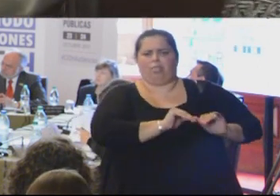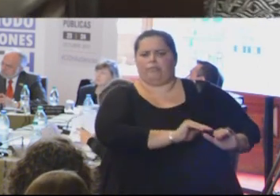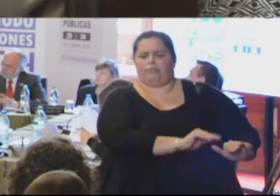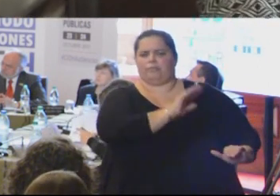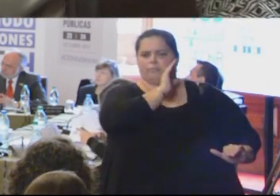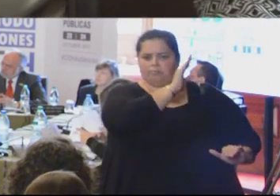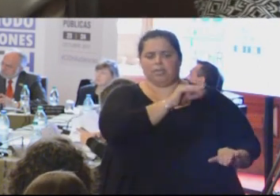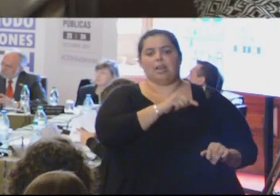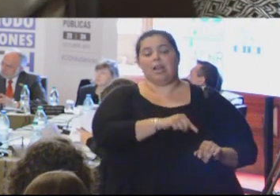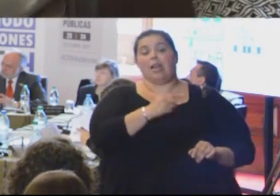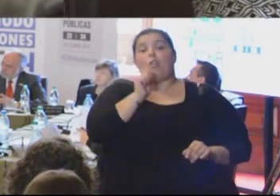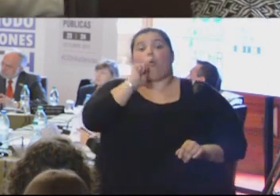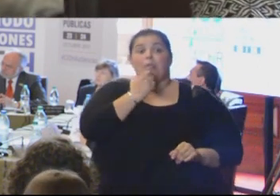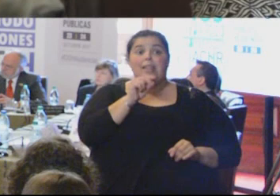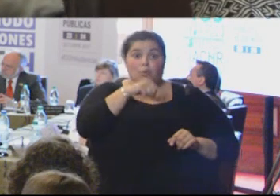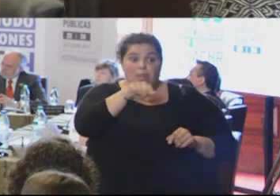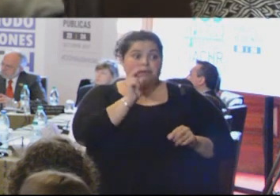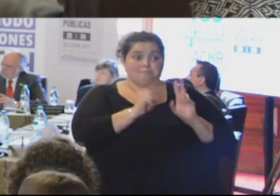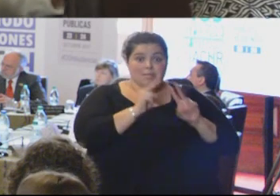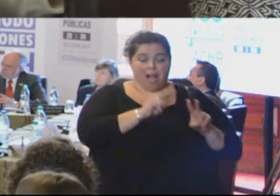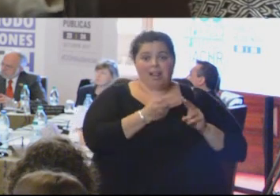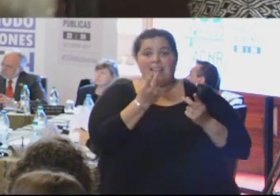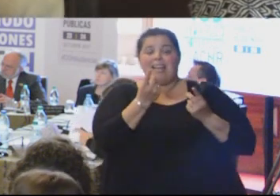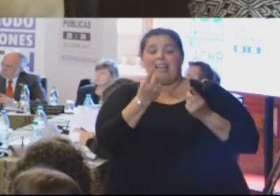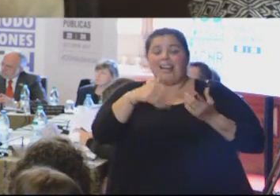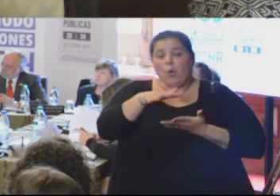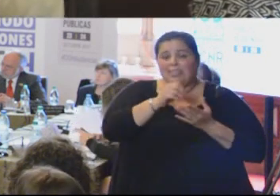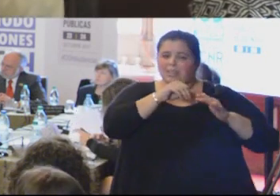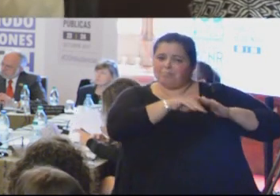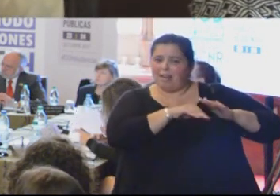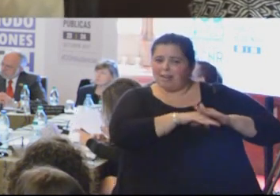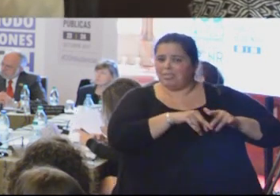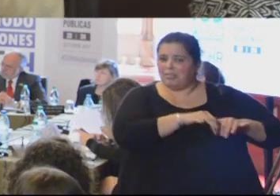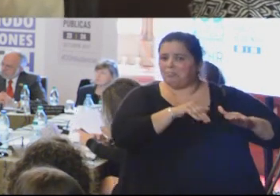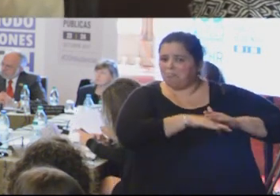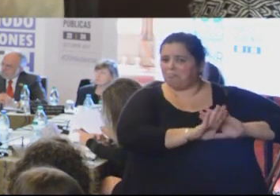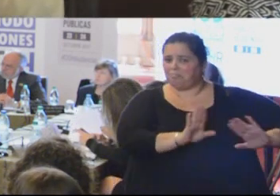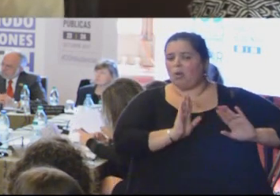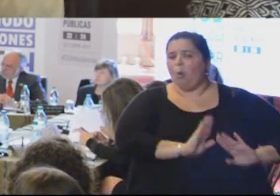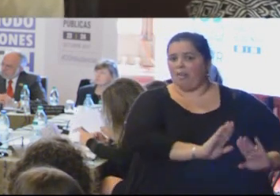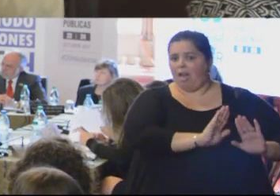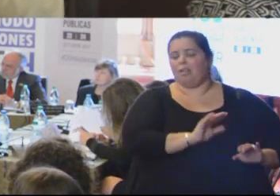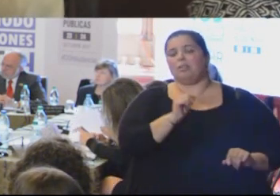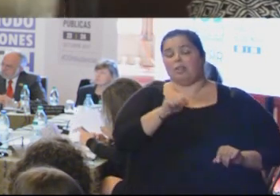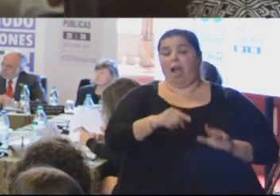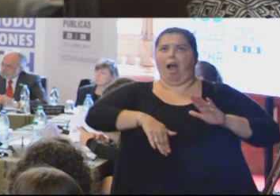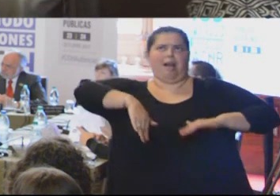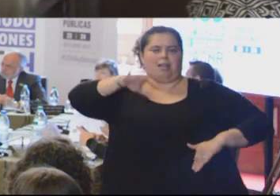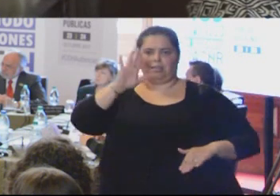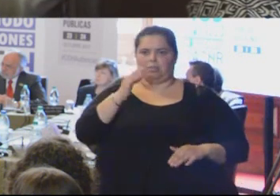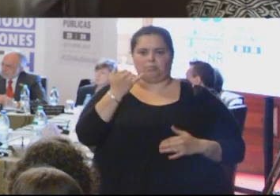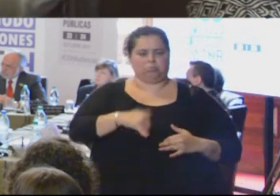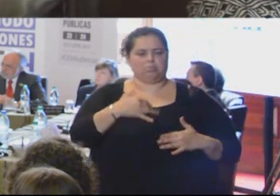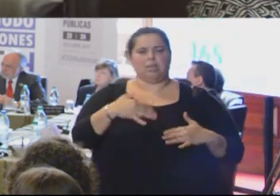cifra de casos archivados es muchísimo más alta y diez veces más alta que las decisiones efectivas de